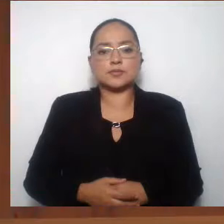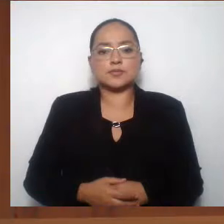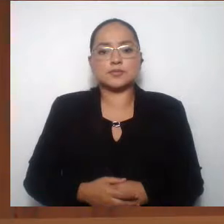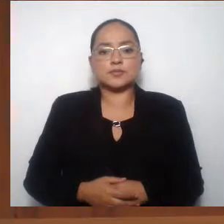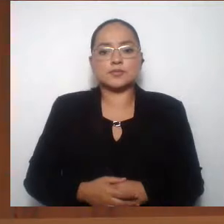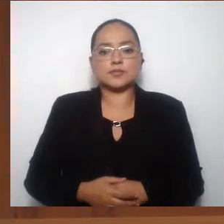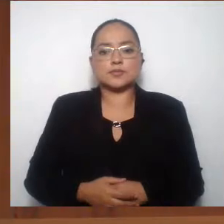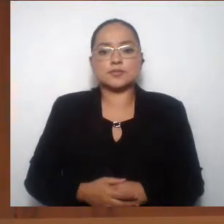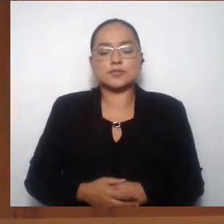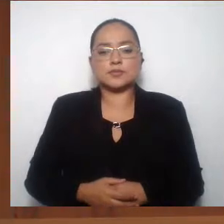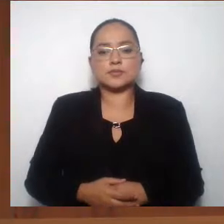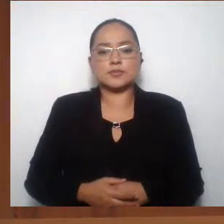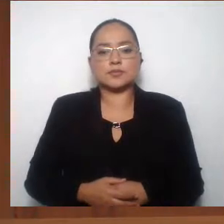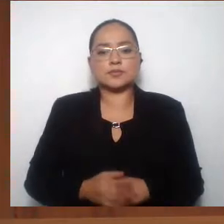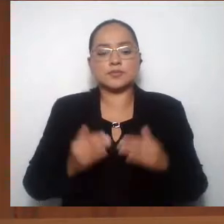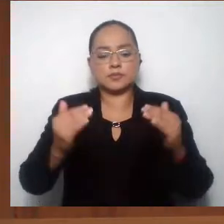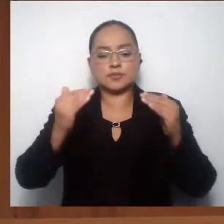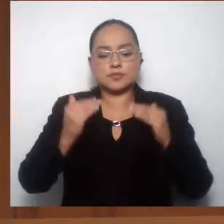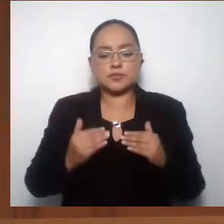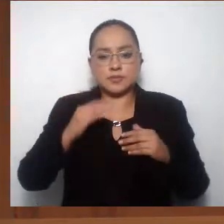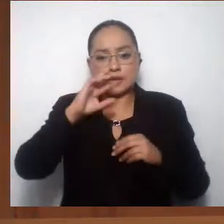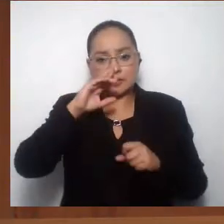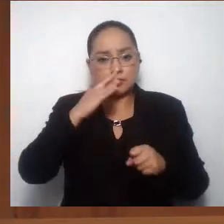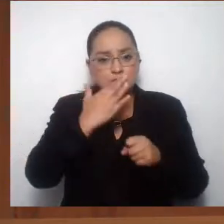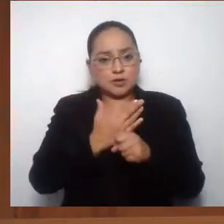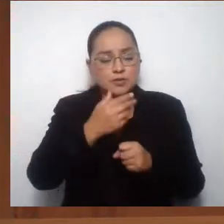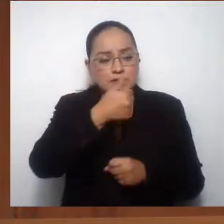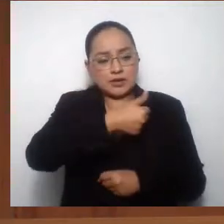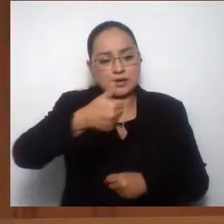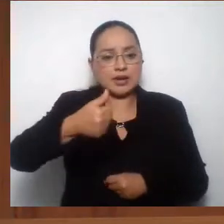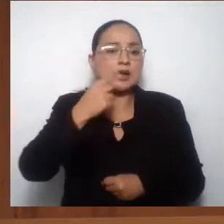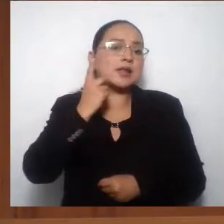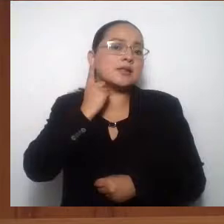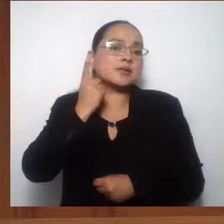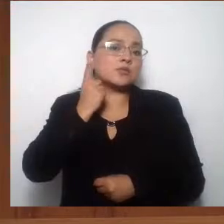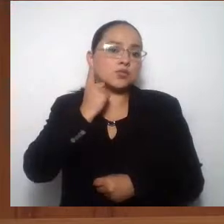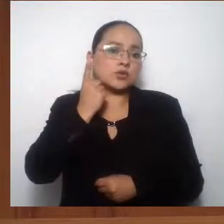En el capítulo de obligaciones de los diputados